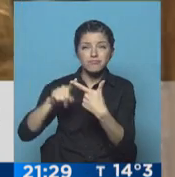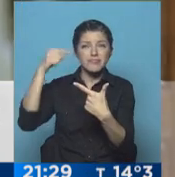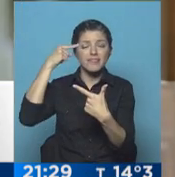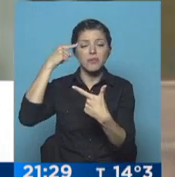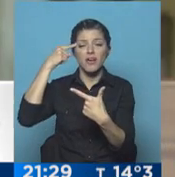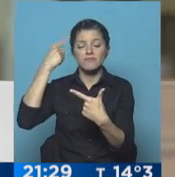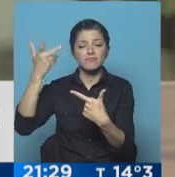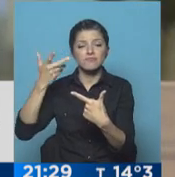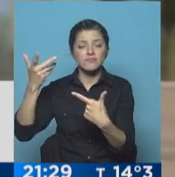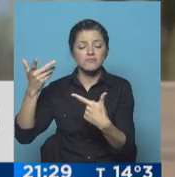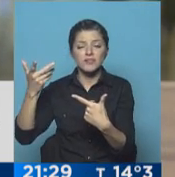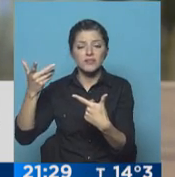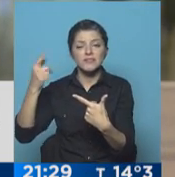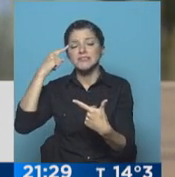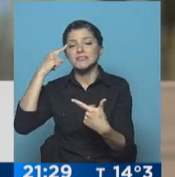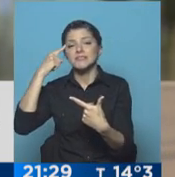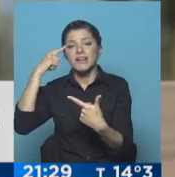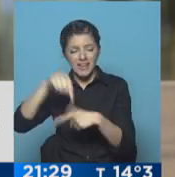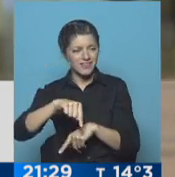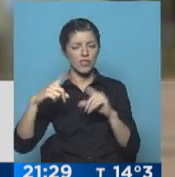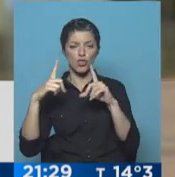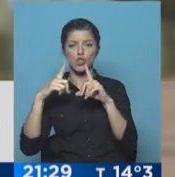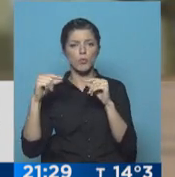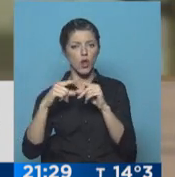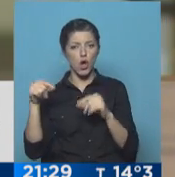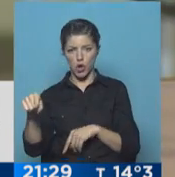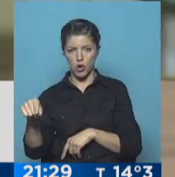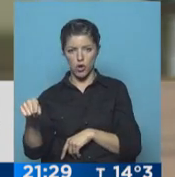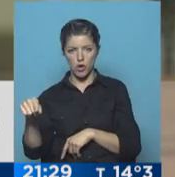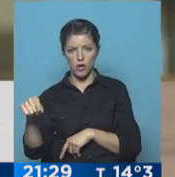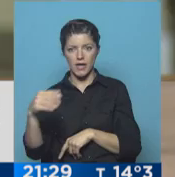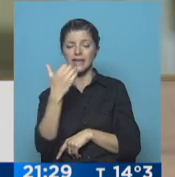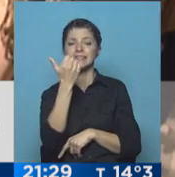Y pensaba en esta cifra del